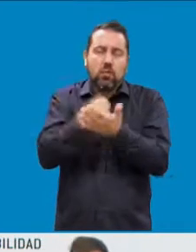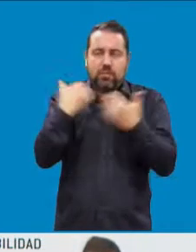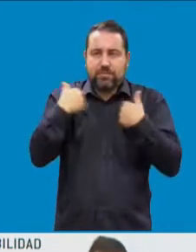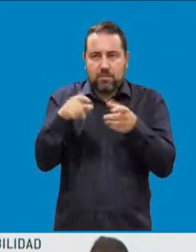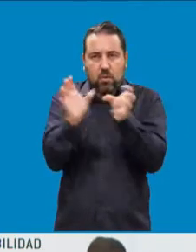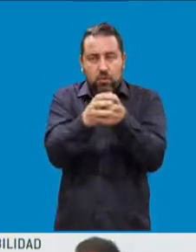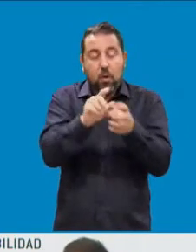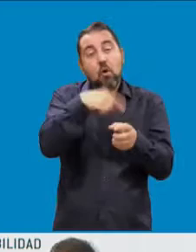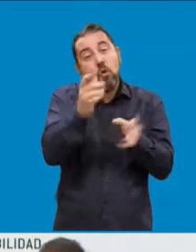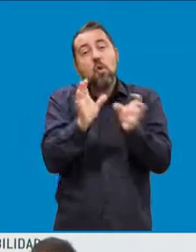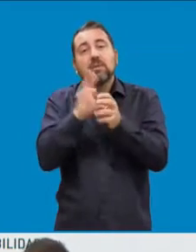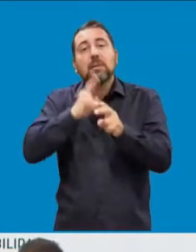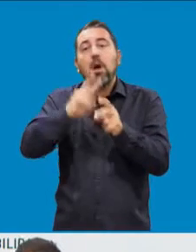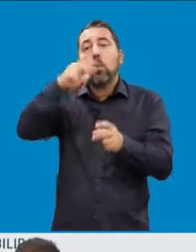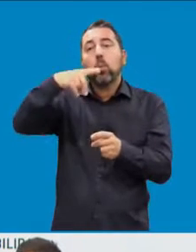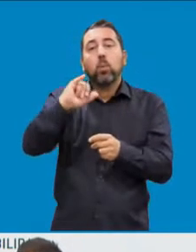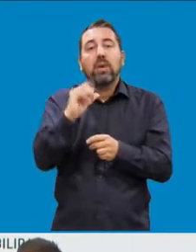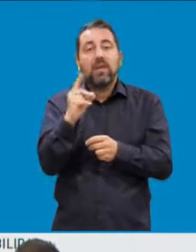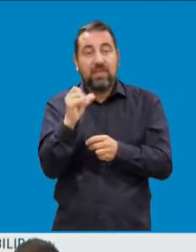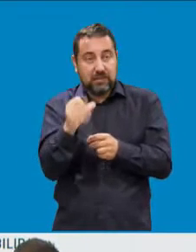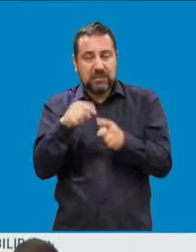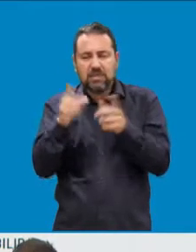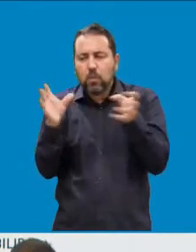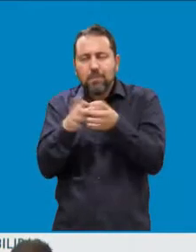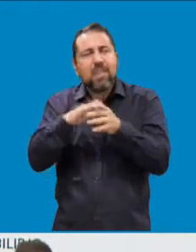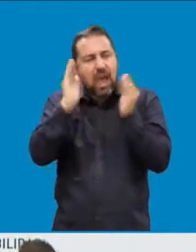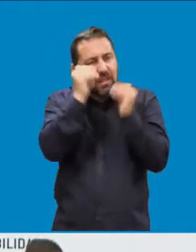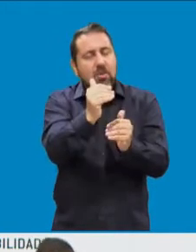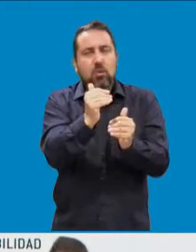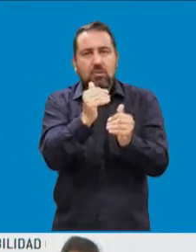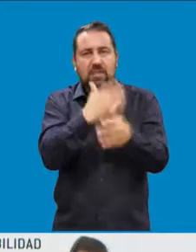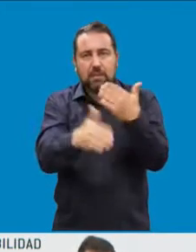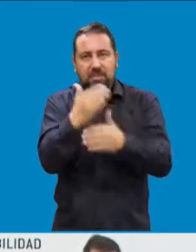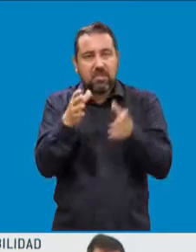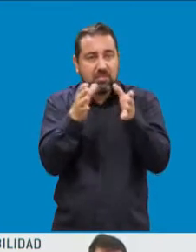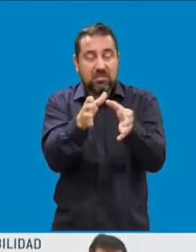de documentales, etcétera. Otro grupo es UNIDIS, que es el